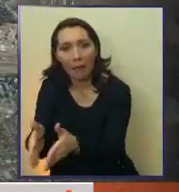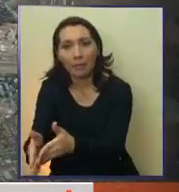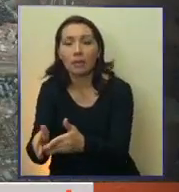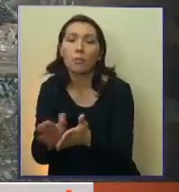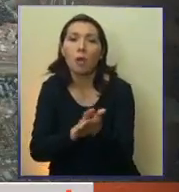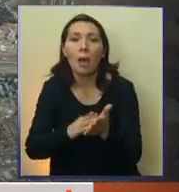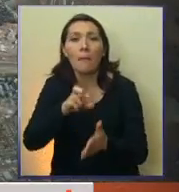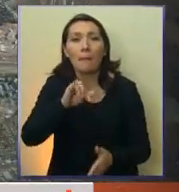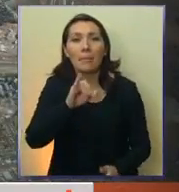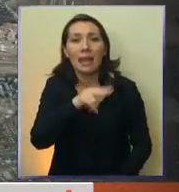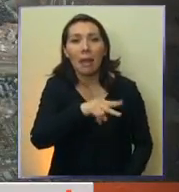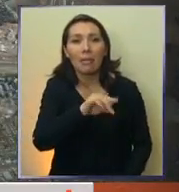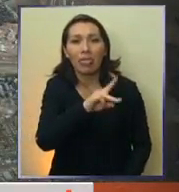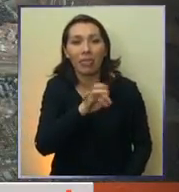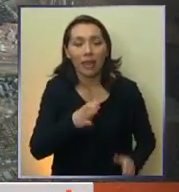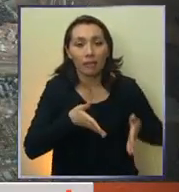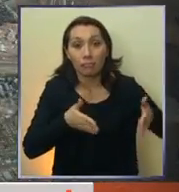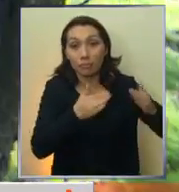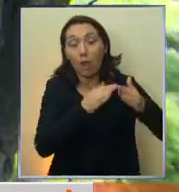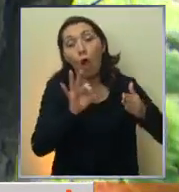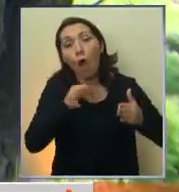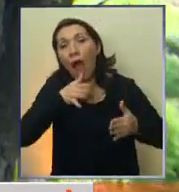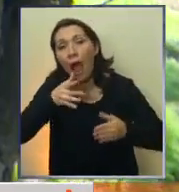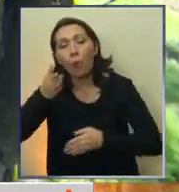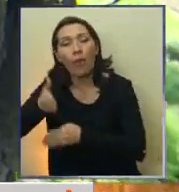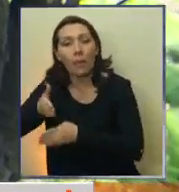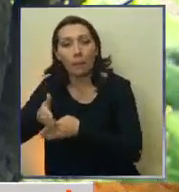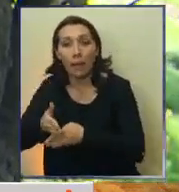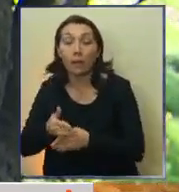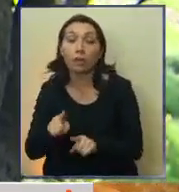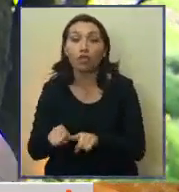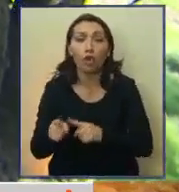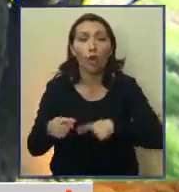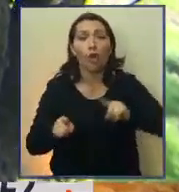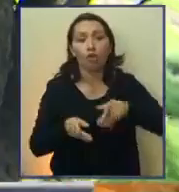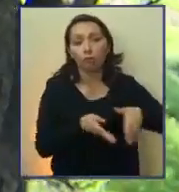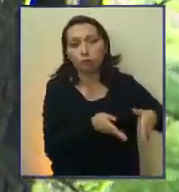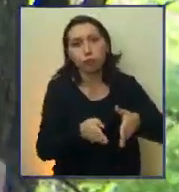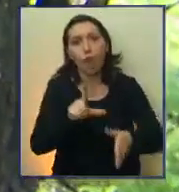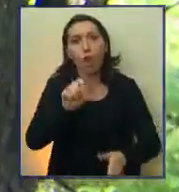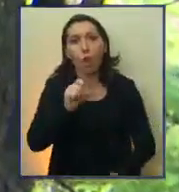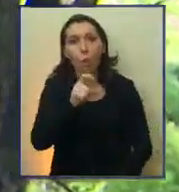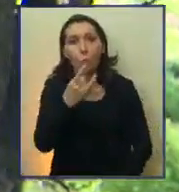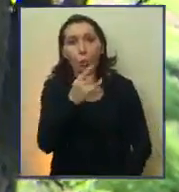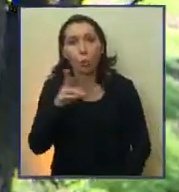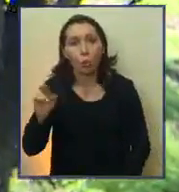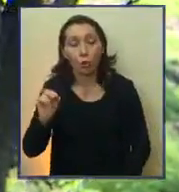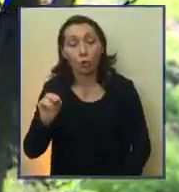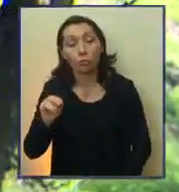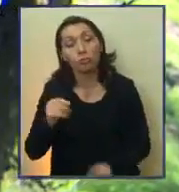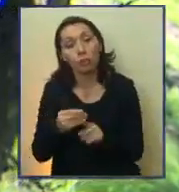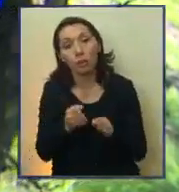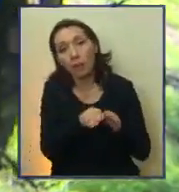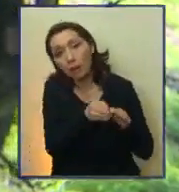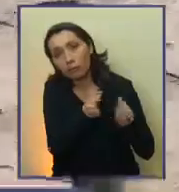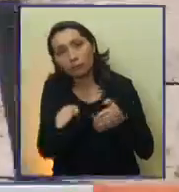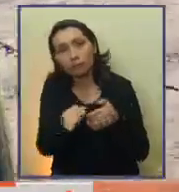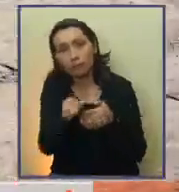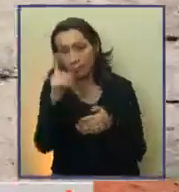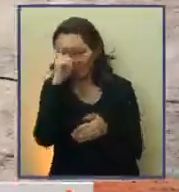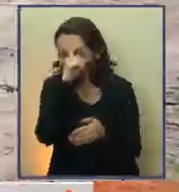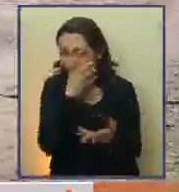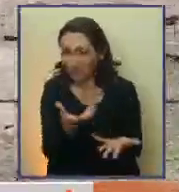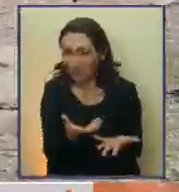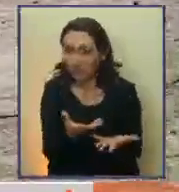pirámide o agua del palo bueno va a tener que subir por lo que también hay un trayecto paso y pero directamente al manquehue va a llegar el manchego y está un poco más complicado